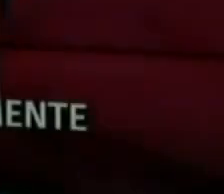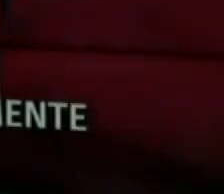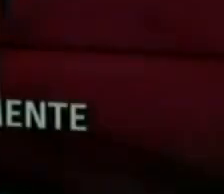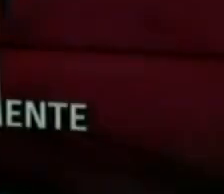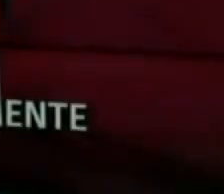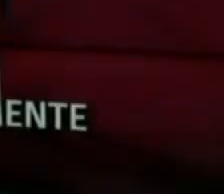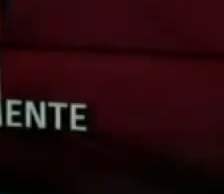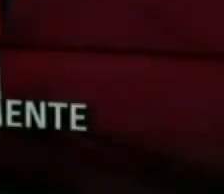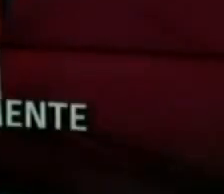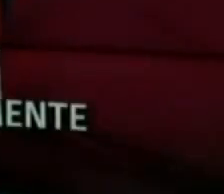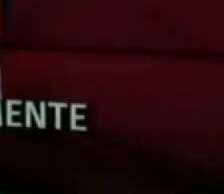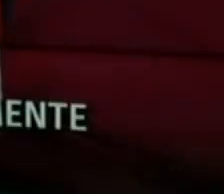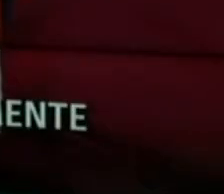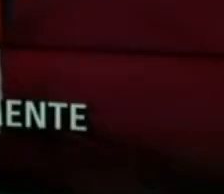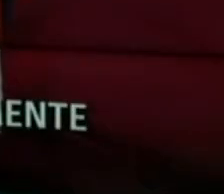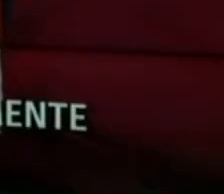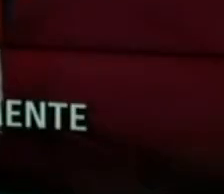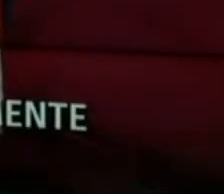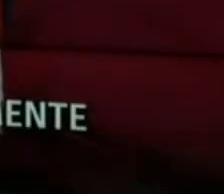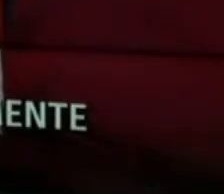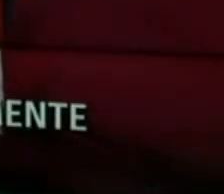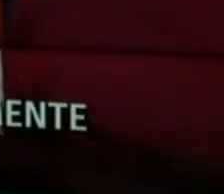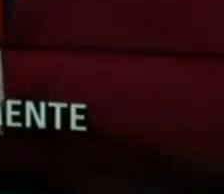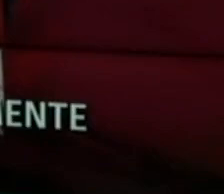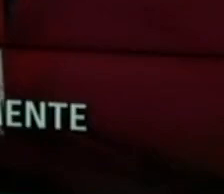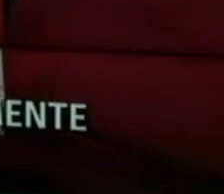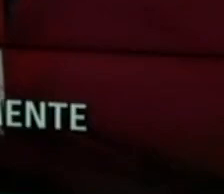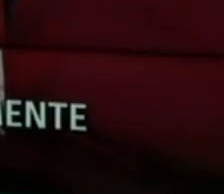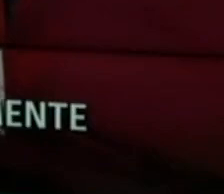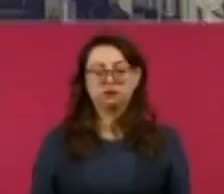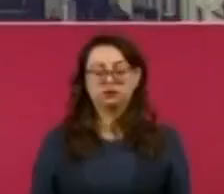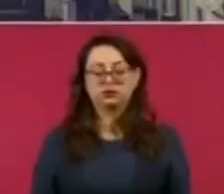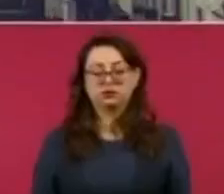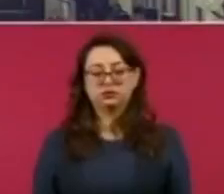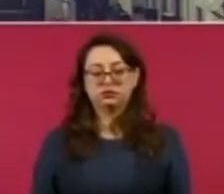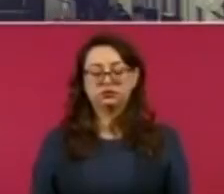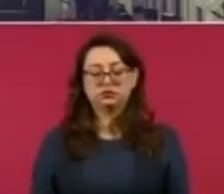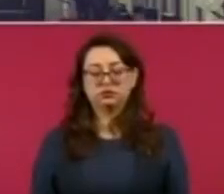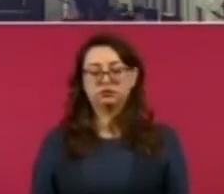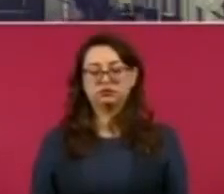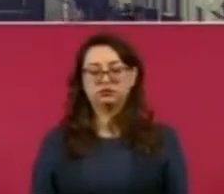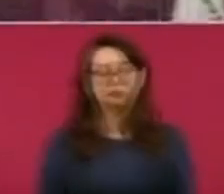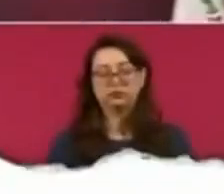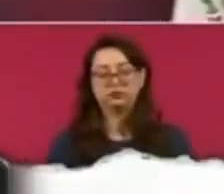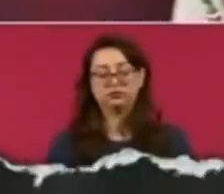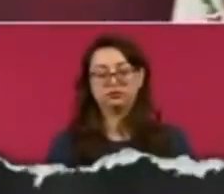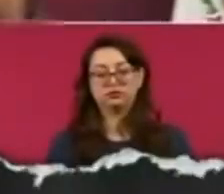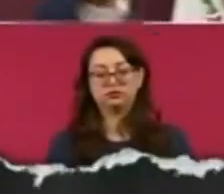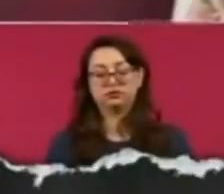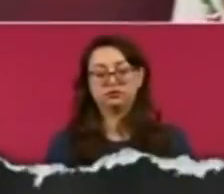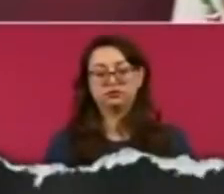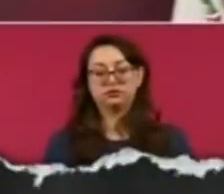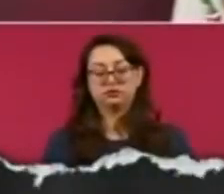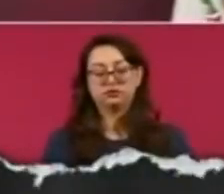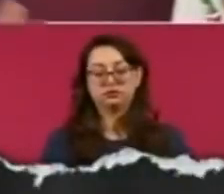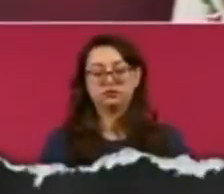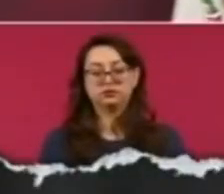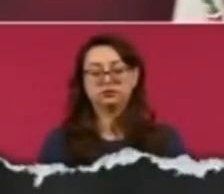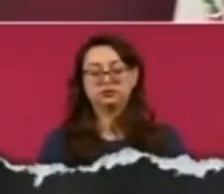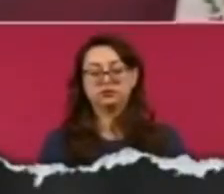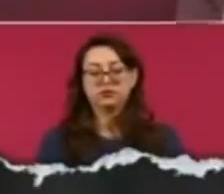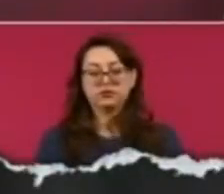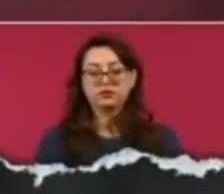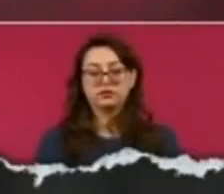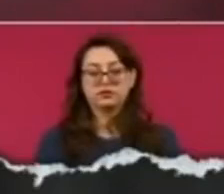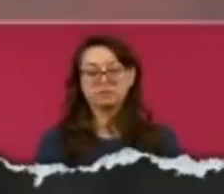dice que no importa esta cercanía porque la ley no lo prohíbe. Para empezar, más de la mitad de los